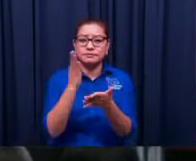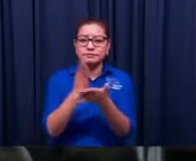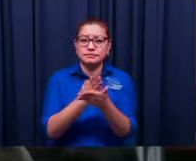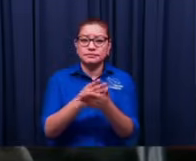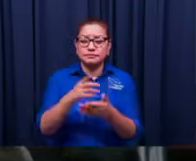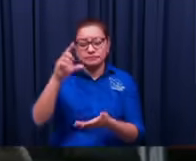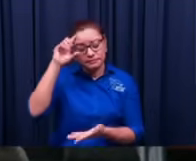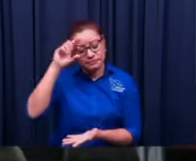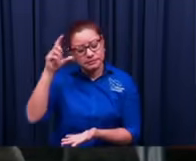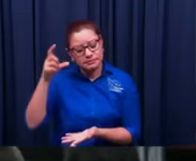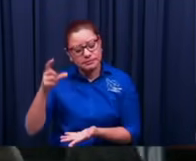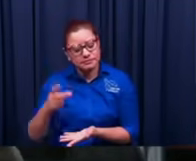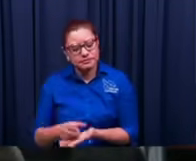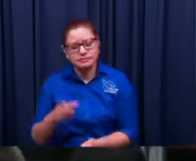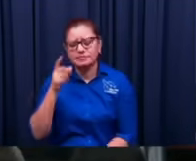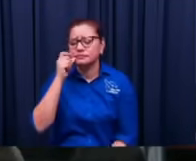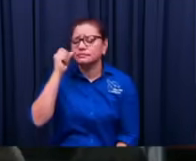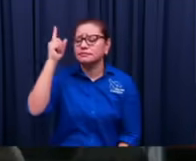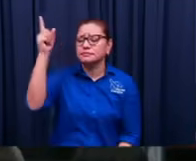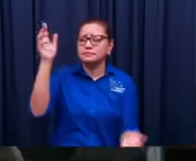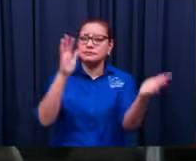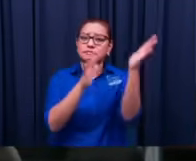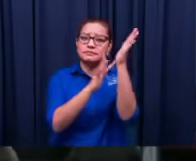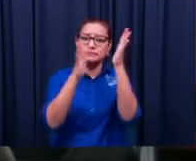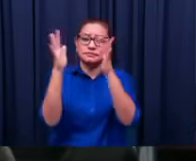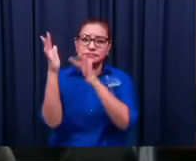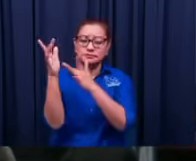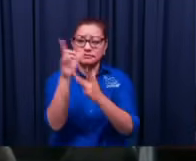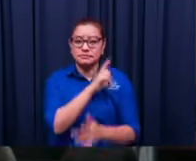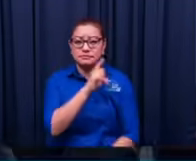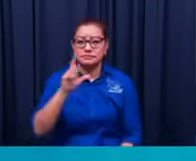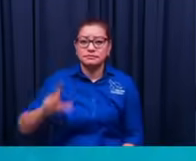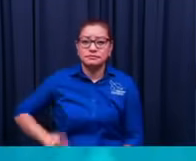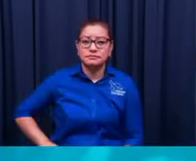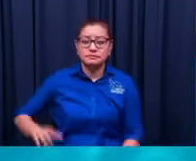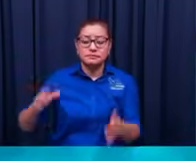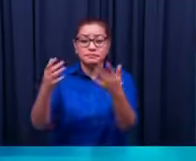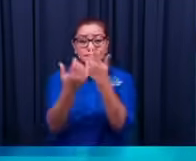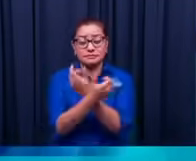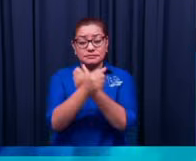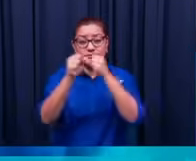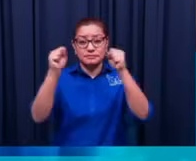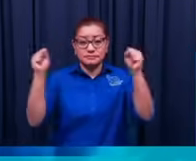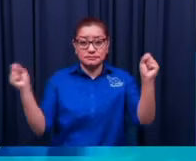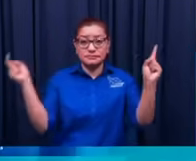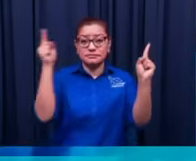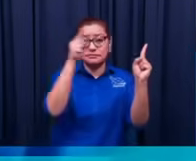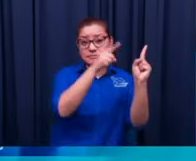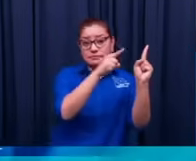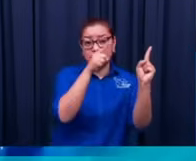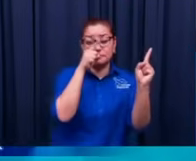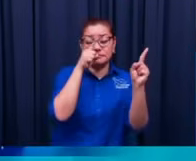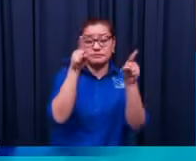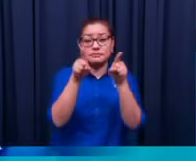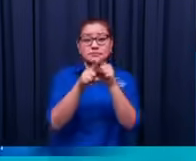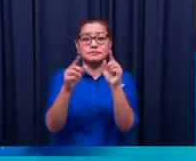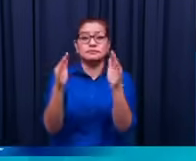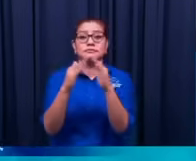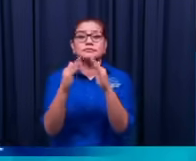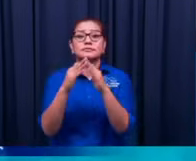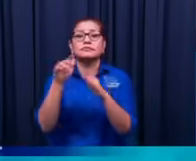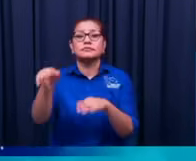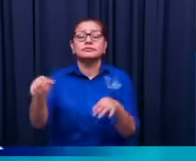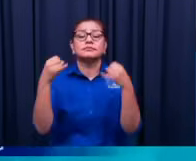creyere en el Señor Jesucristo será salvo tú y tu casa. Yo invoco